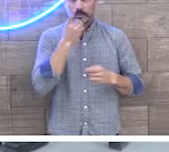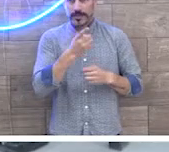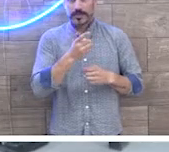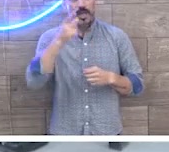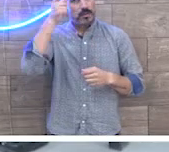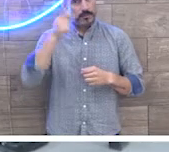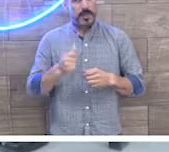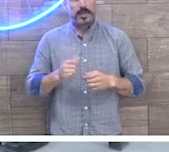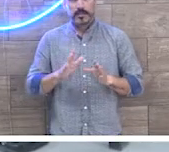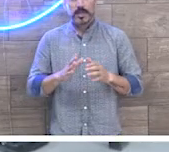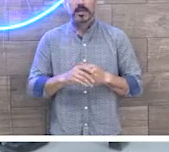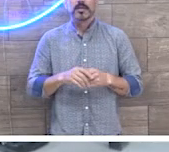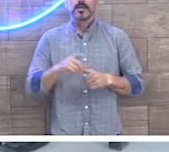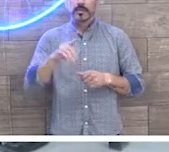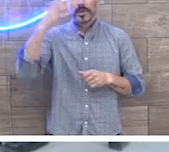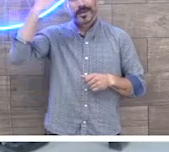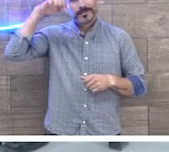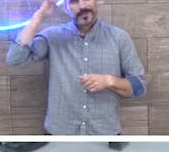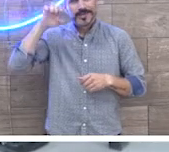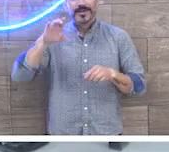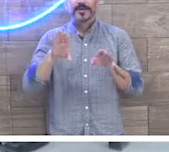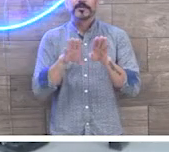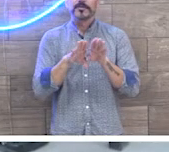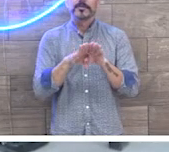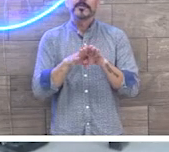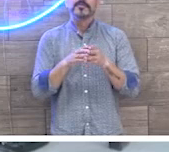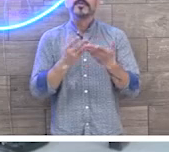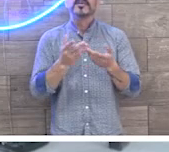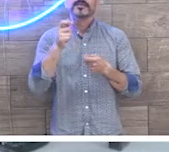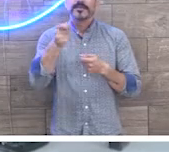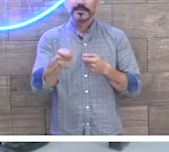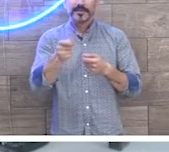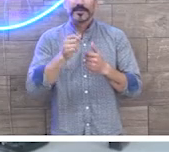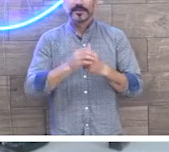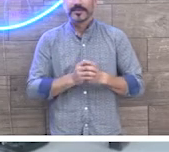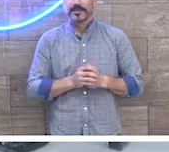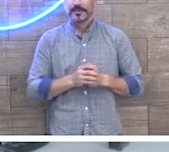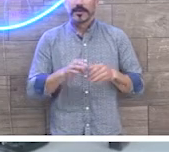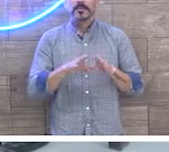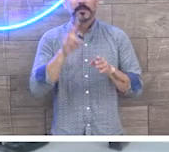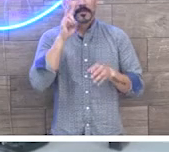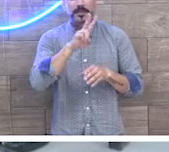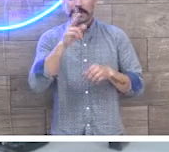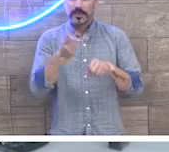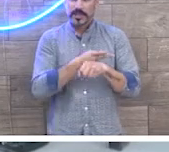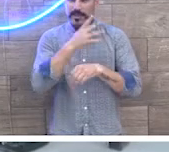como jubilado, ¿cómo fue tu experiencia en el sector educativo y cómo viste pasar estos